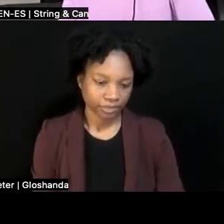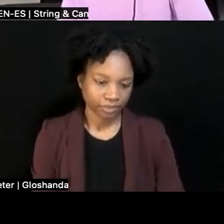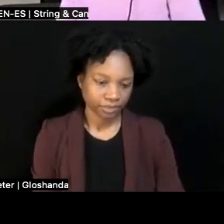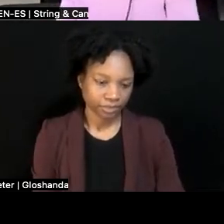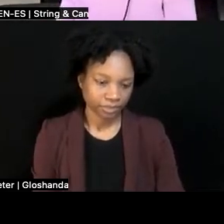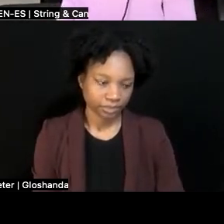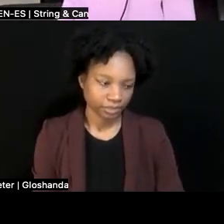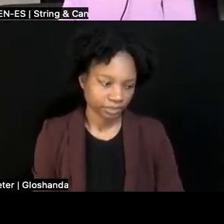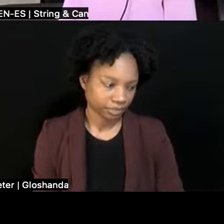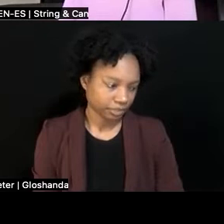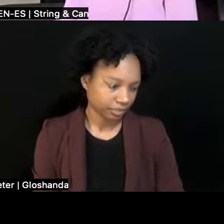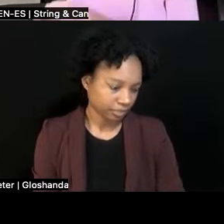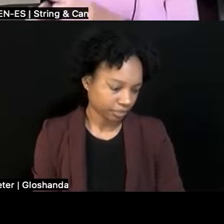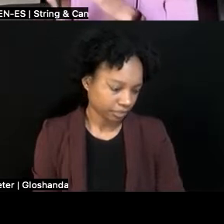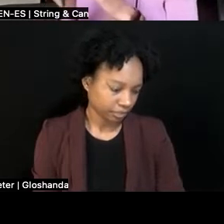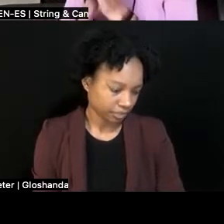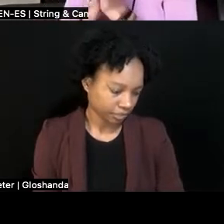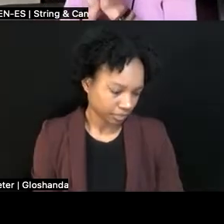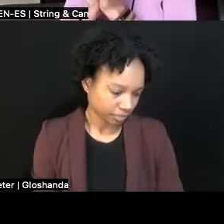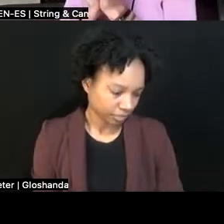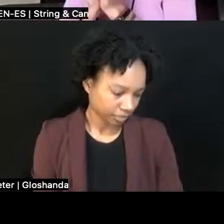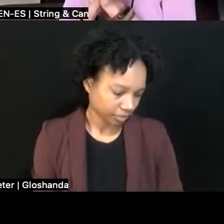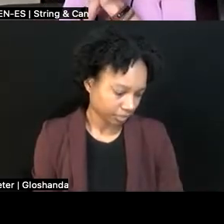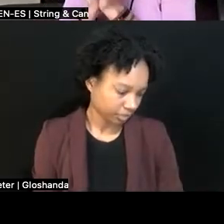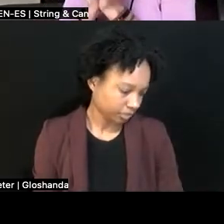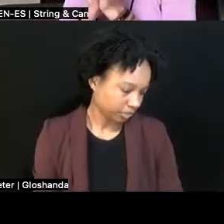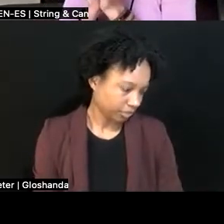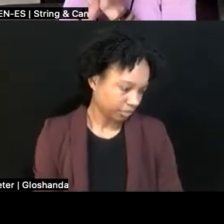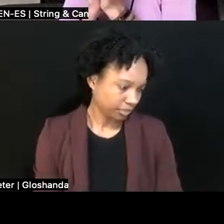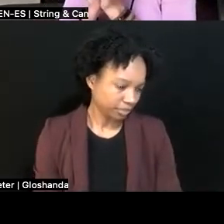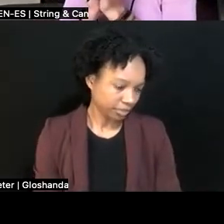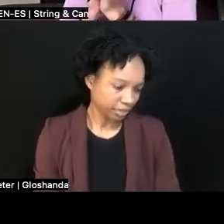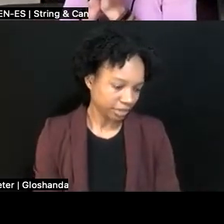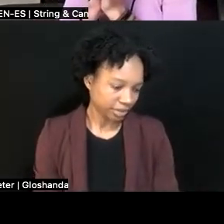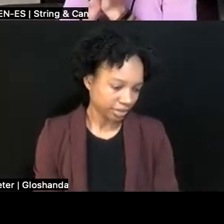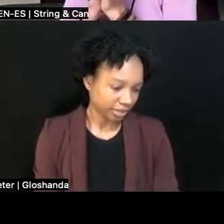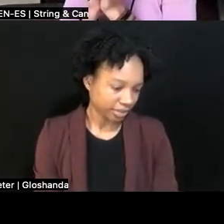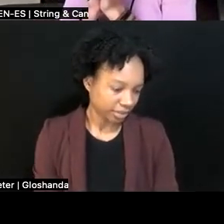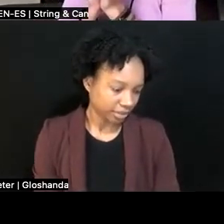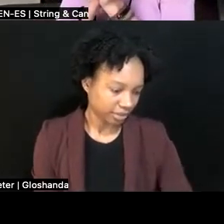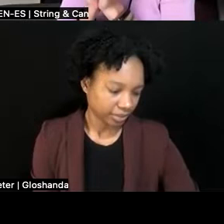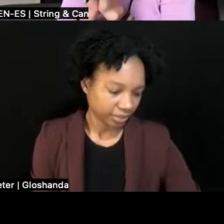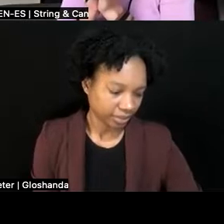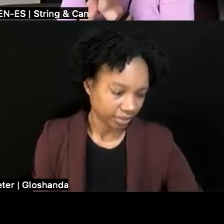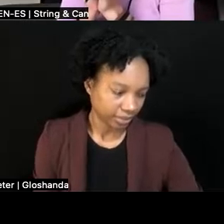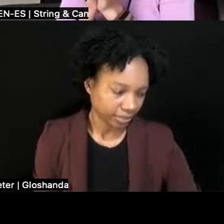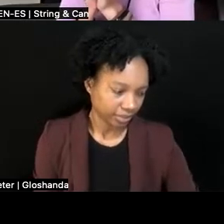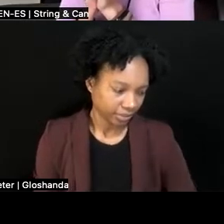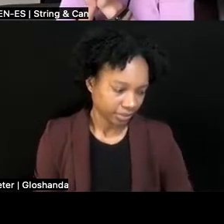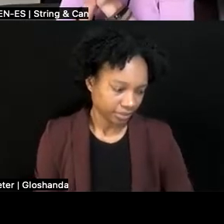comunitarios, y cómo está utilizando la cámara para